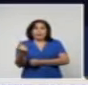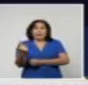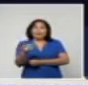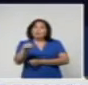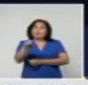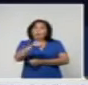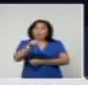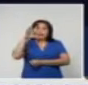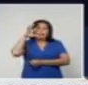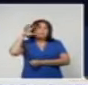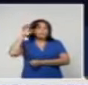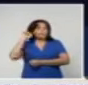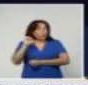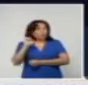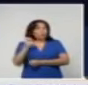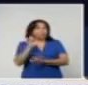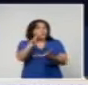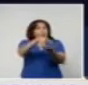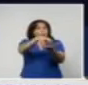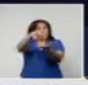darán cuenta por la localización